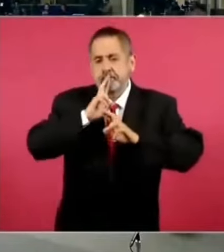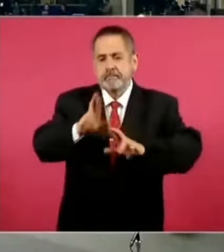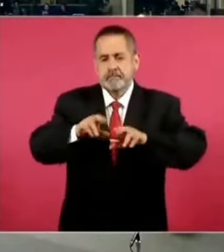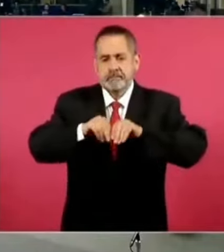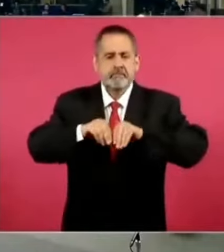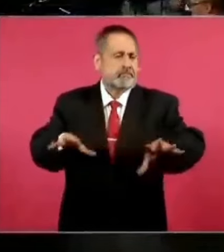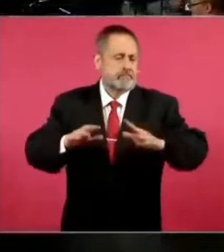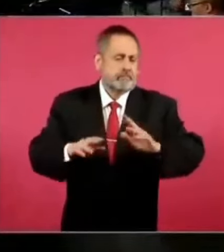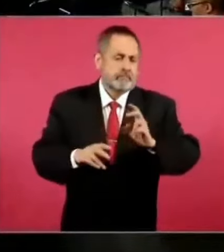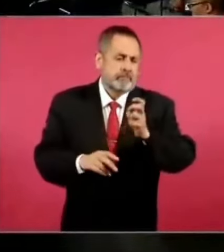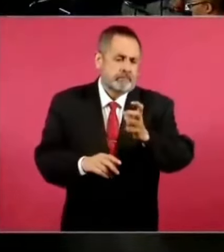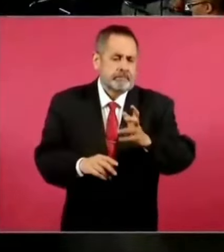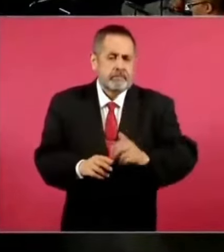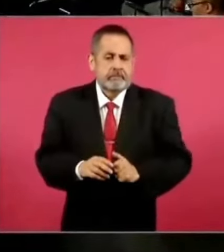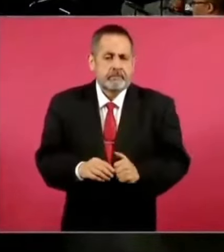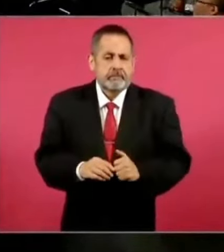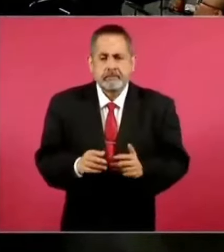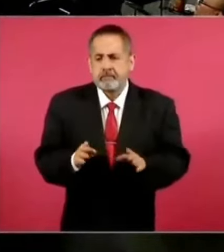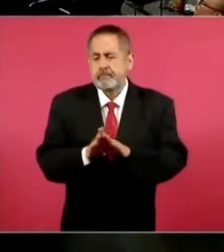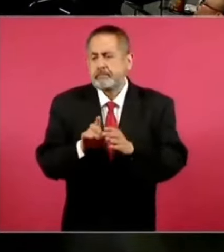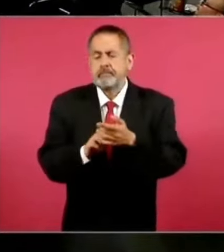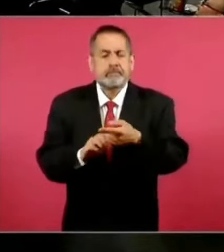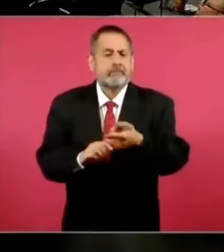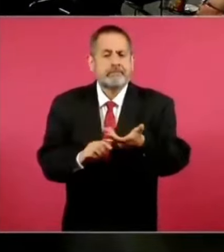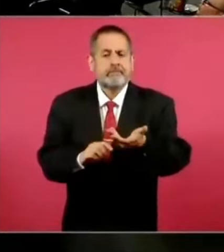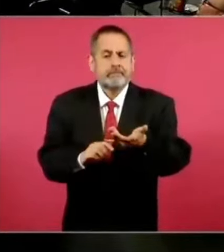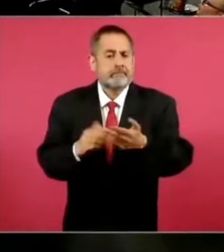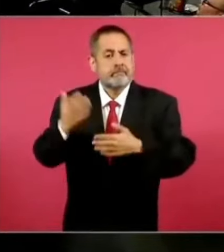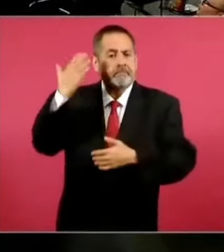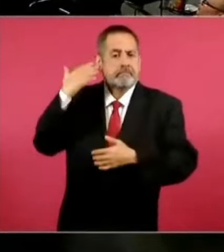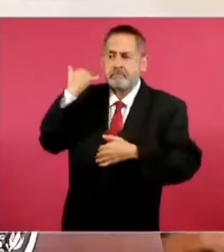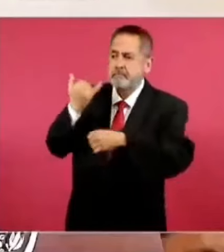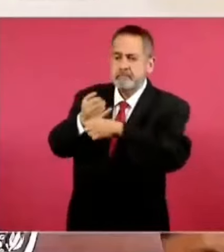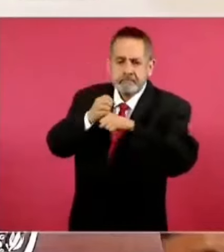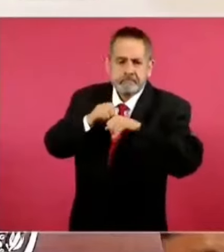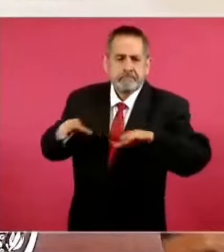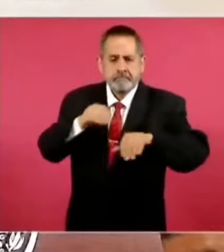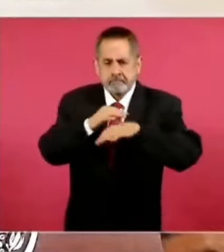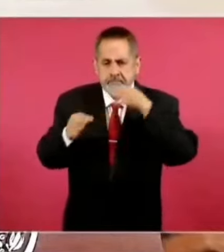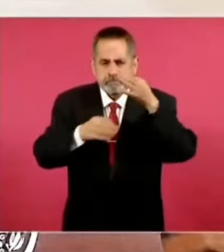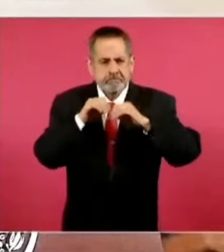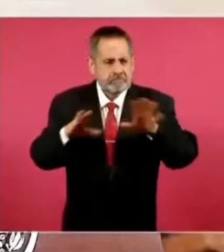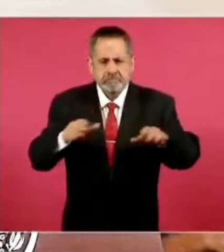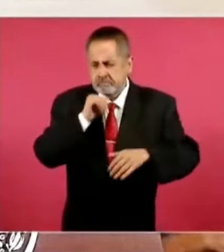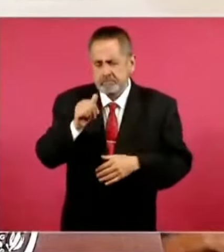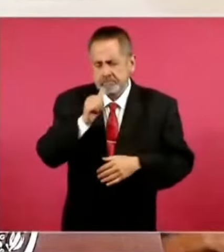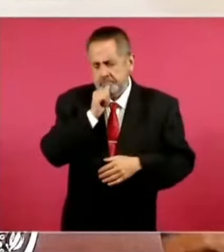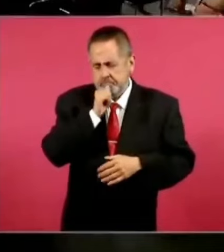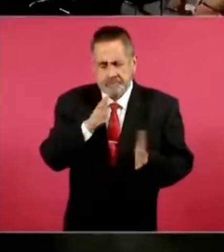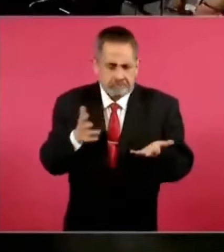sea, porque eso no se había informado, no se conocía